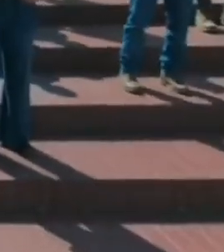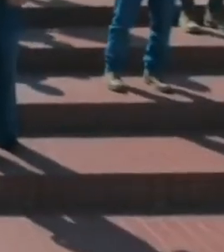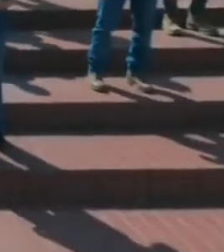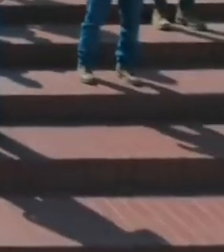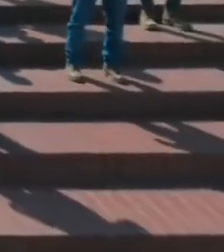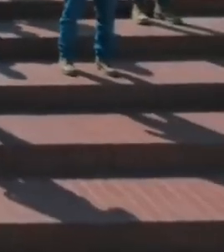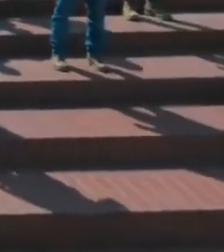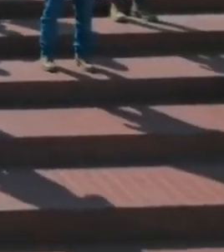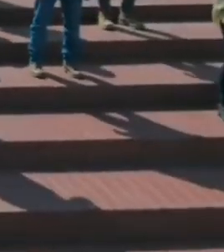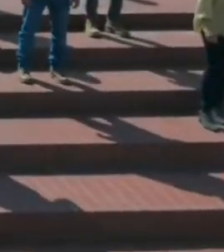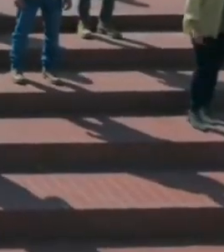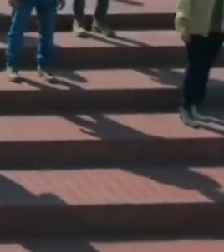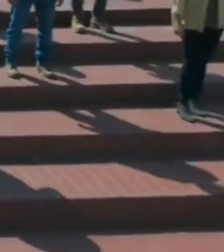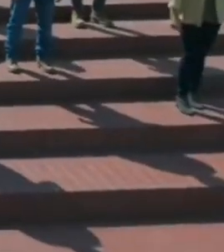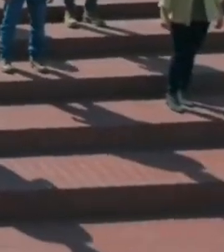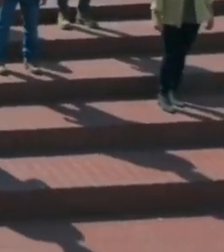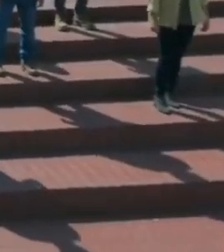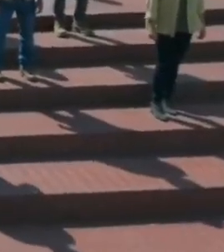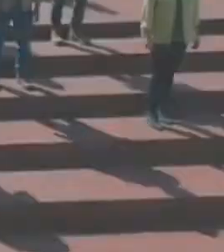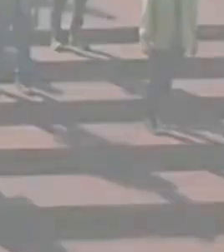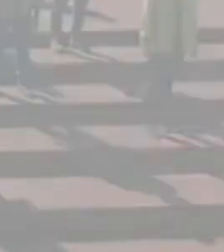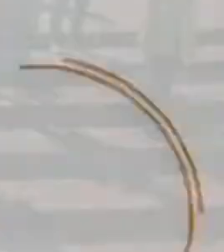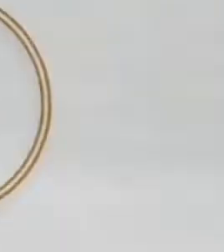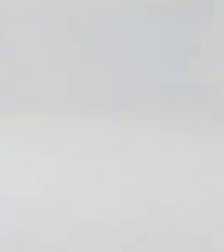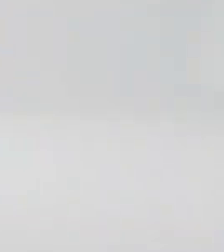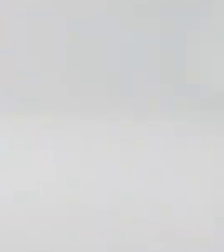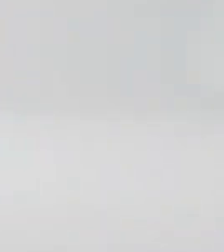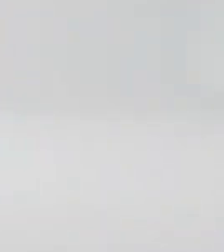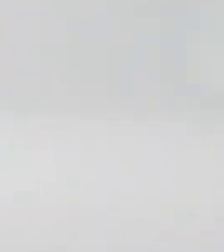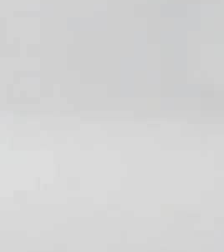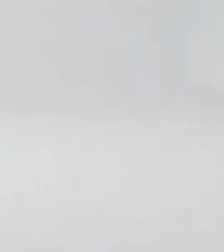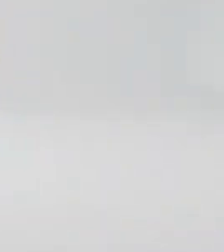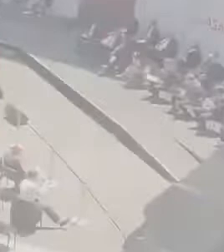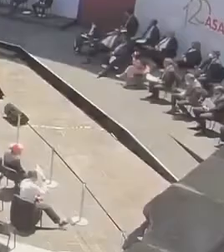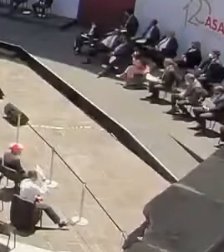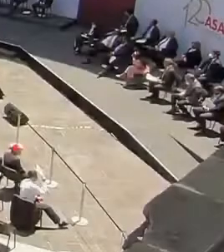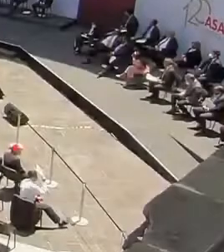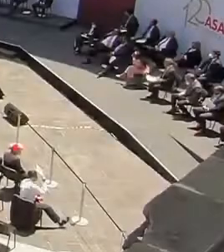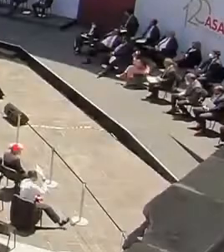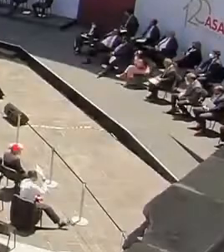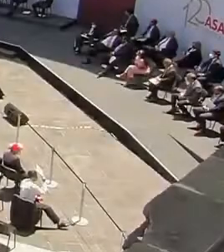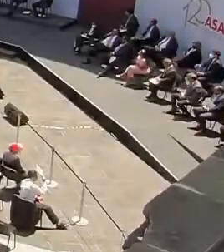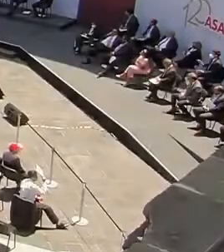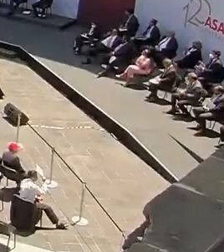Infonavit. De los trabajadores para los trabajadores.